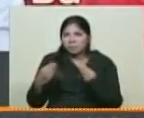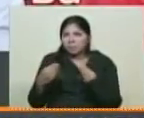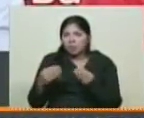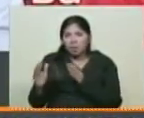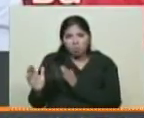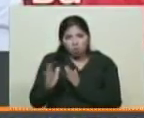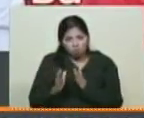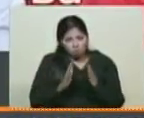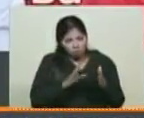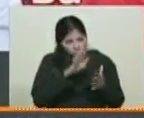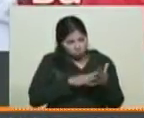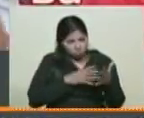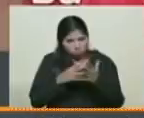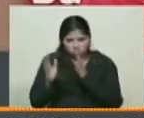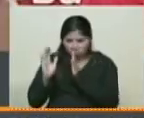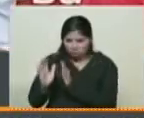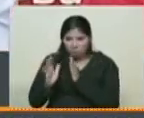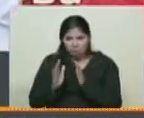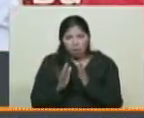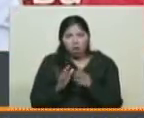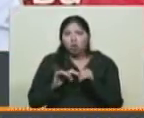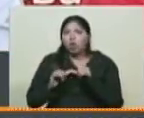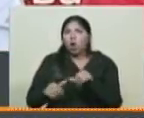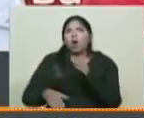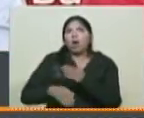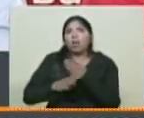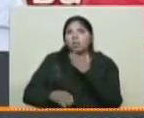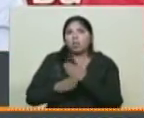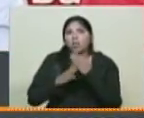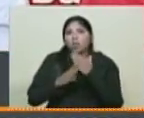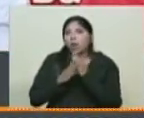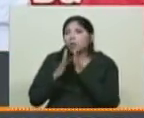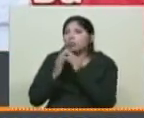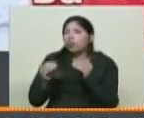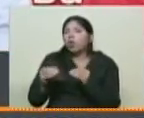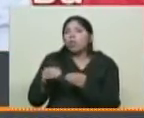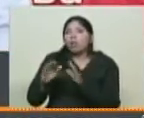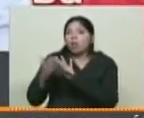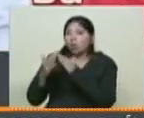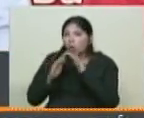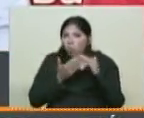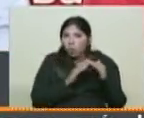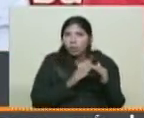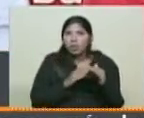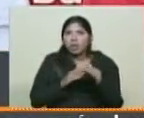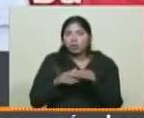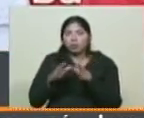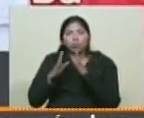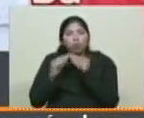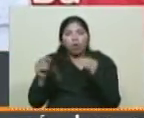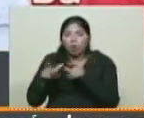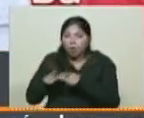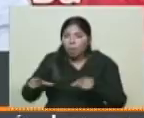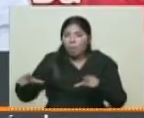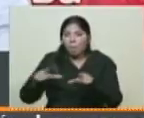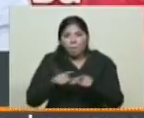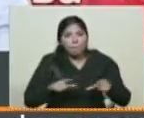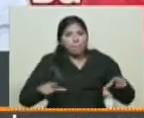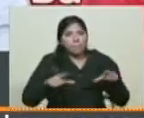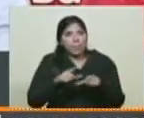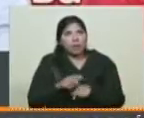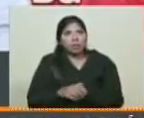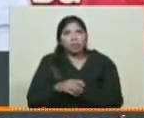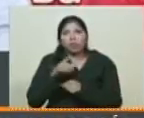prevista para seguir participando en cada una de nuestras comunidades, en cada uno de nuestros espacios, en cada una de